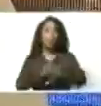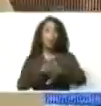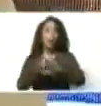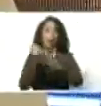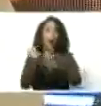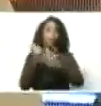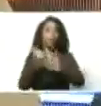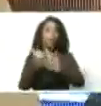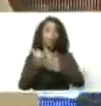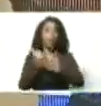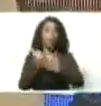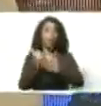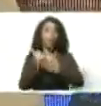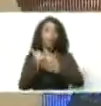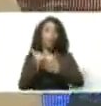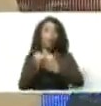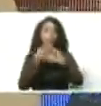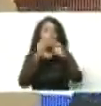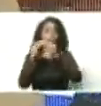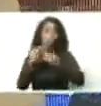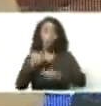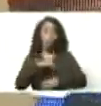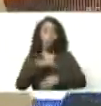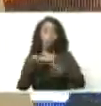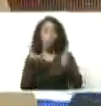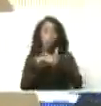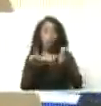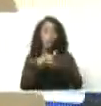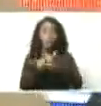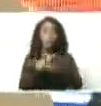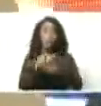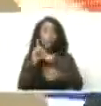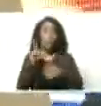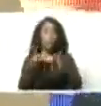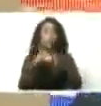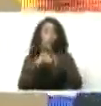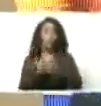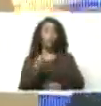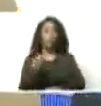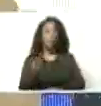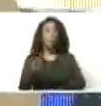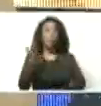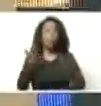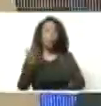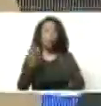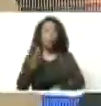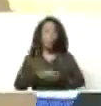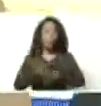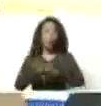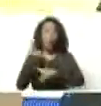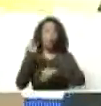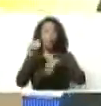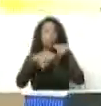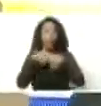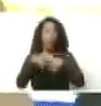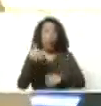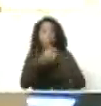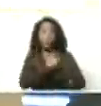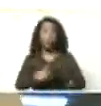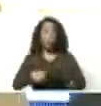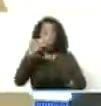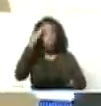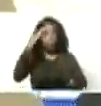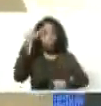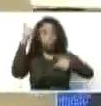por ayudarnos a arreglar nuestro liceo utilizado muy emblemático donde precisamente votar comandante hugo chávez donde han votado